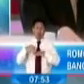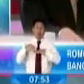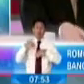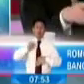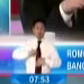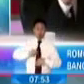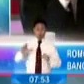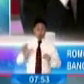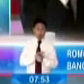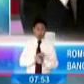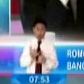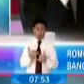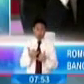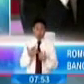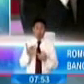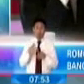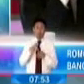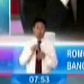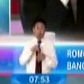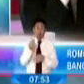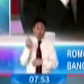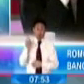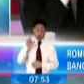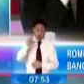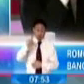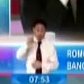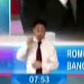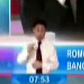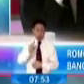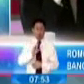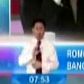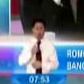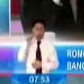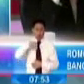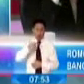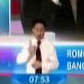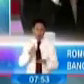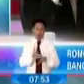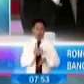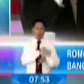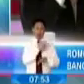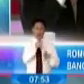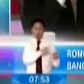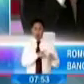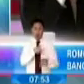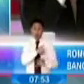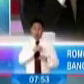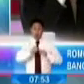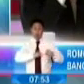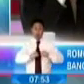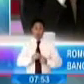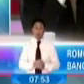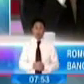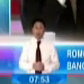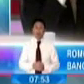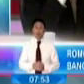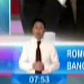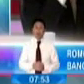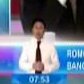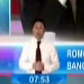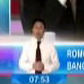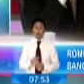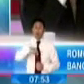esta manera no ponemos en riesgo la cantidad de recursos que está acostumbrado o sobre el que está planificada la operación del Seguro Social. Así